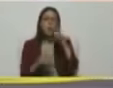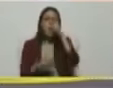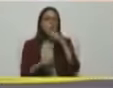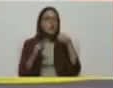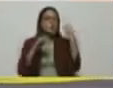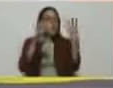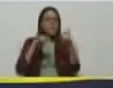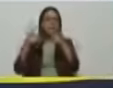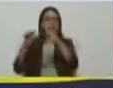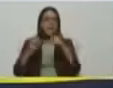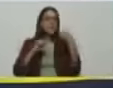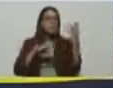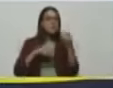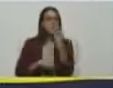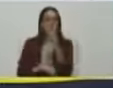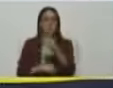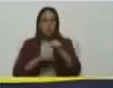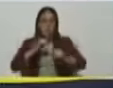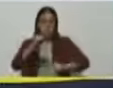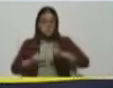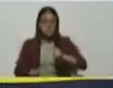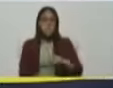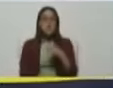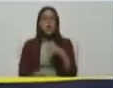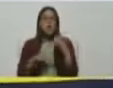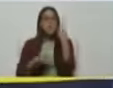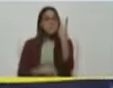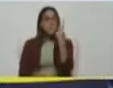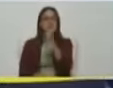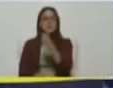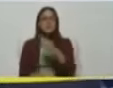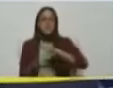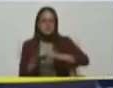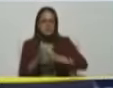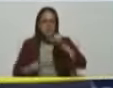El siglo XXI es nuestro siglo.